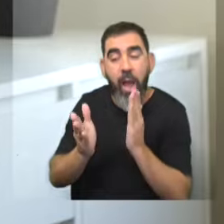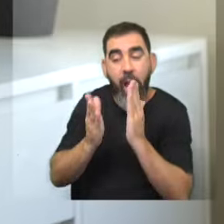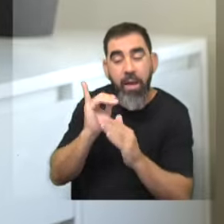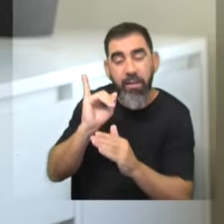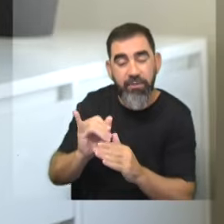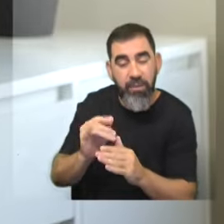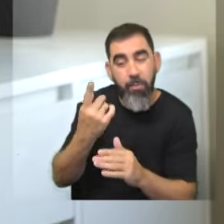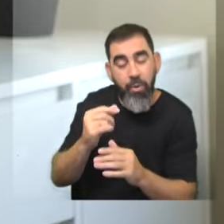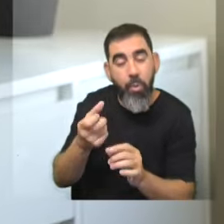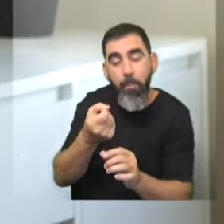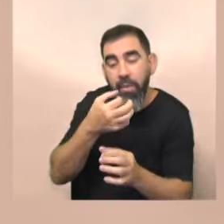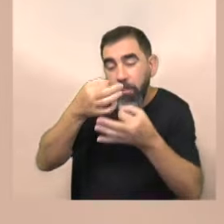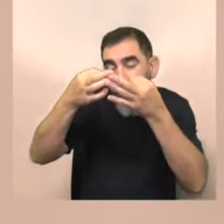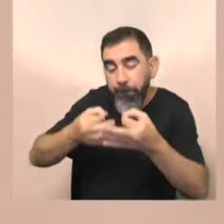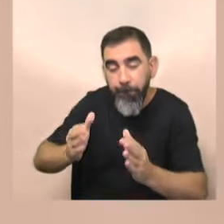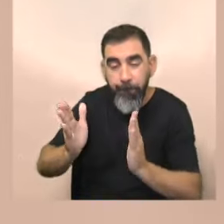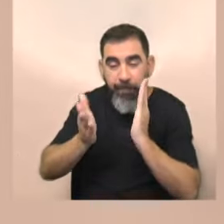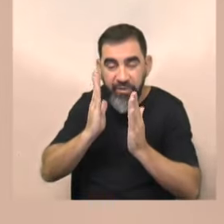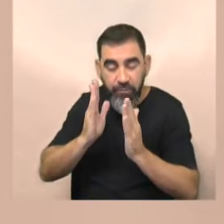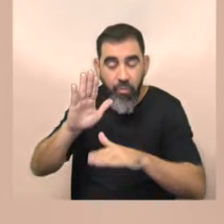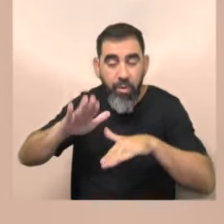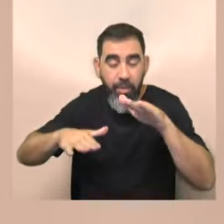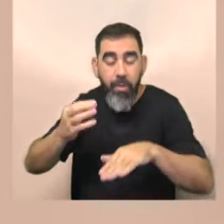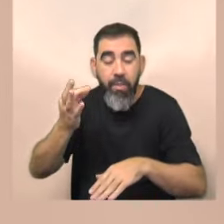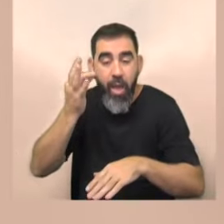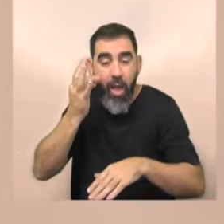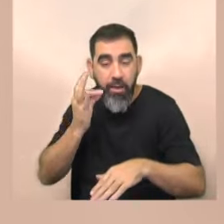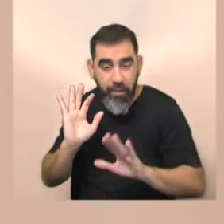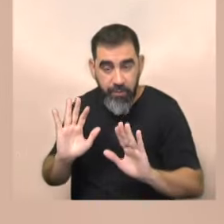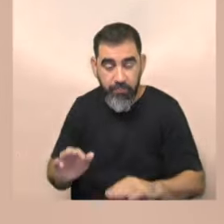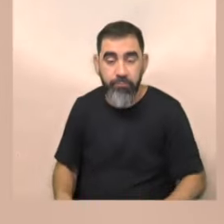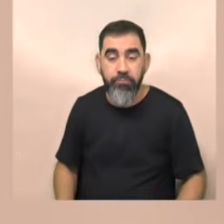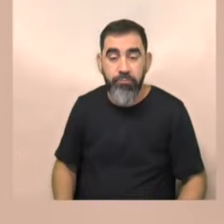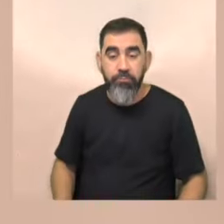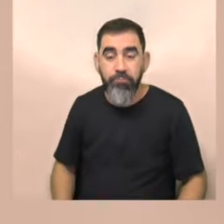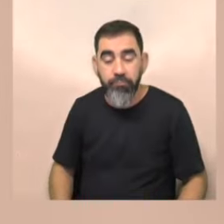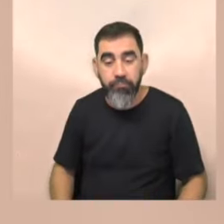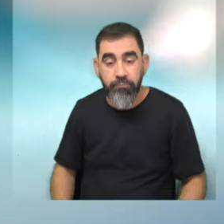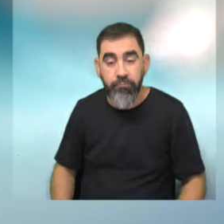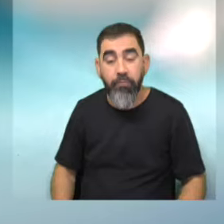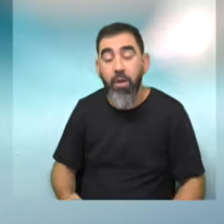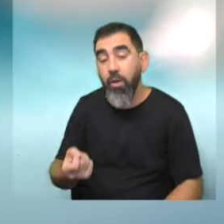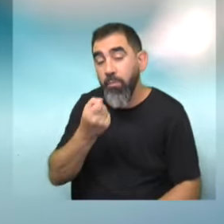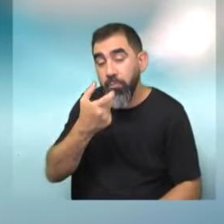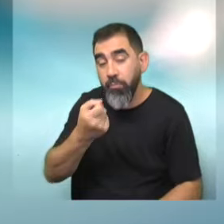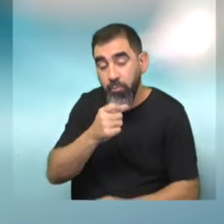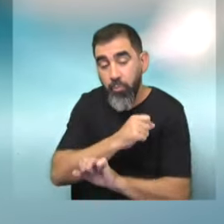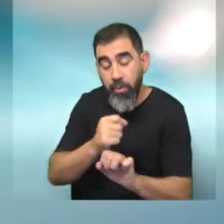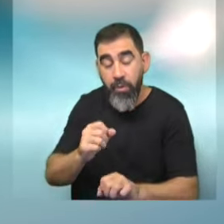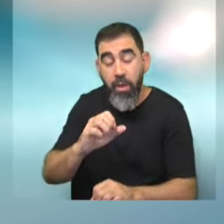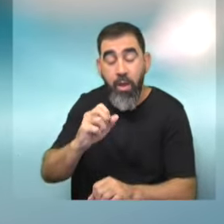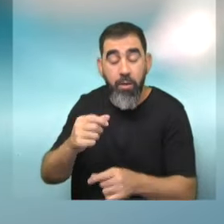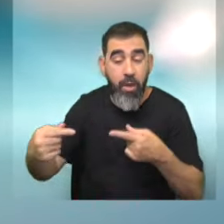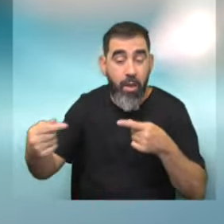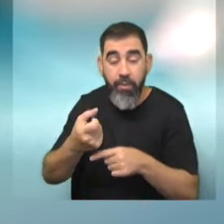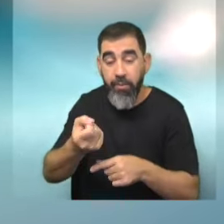complemento, pero tenemos medicación específica según el tipo de acné que mandamos para el domicilio. También tenemos medicación oral, que puede ser antibióticos o